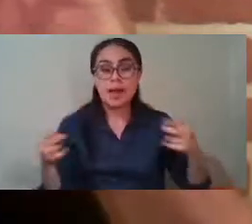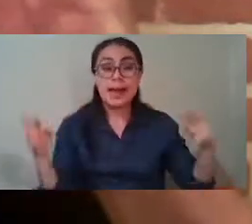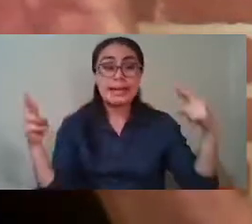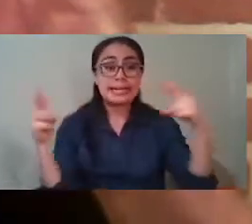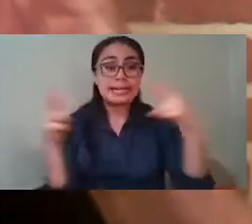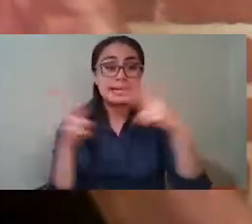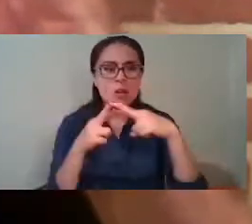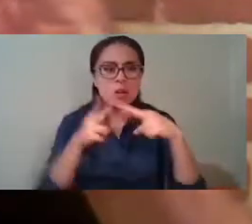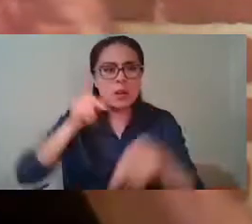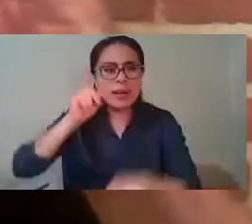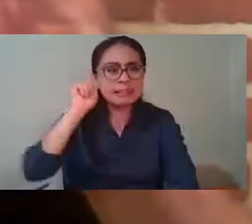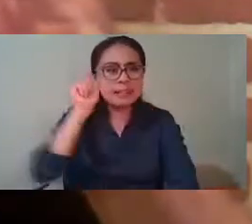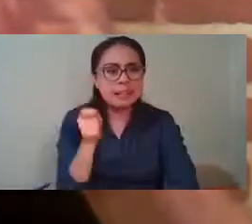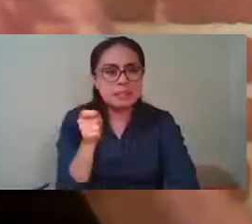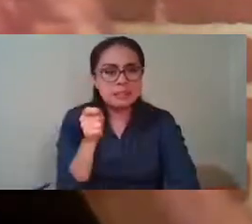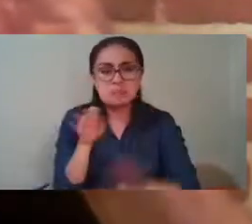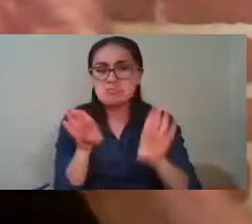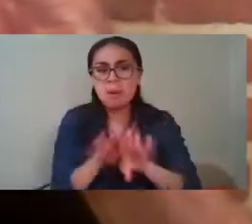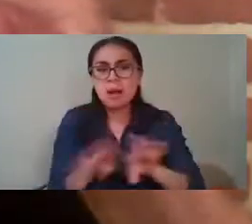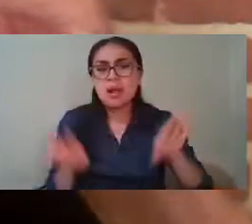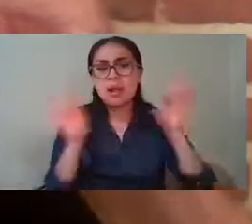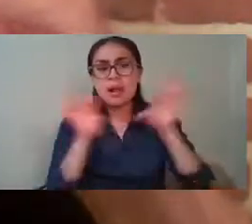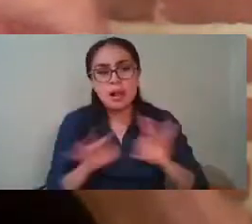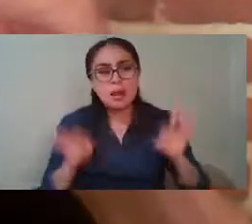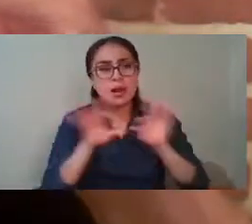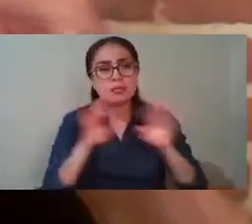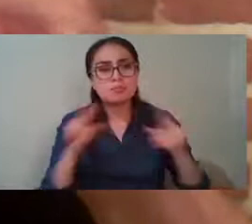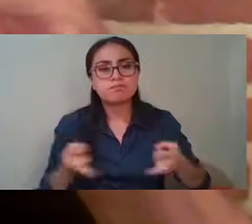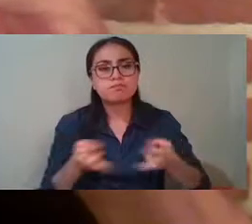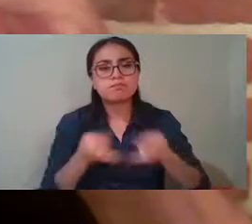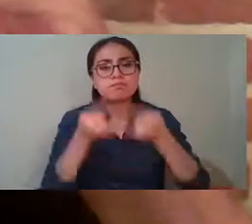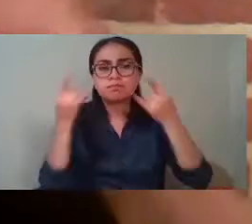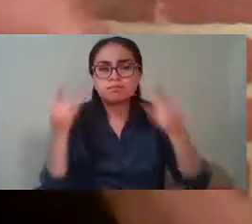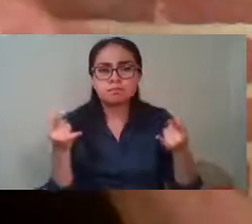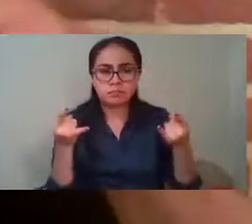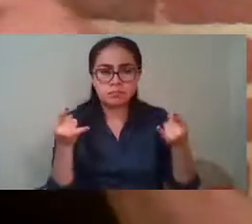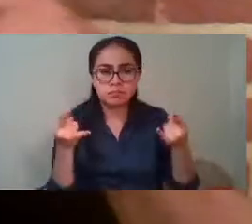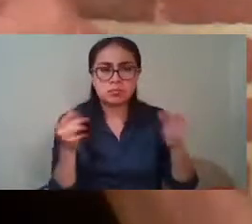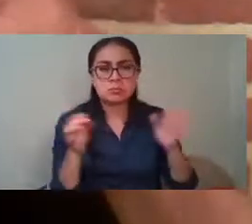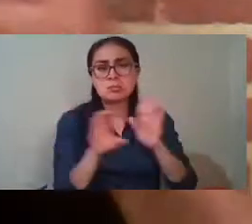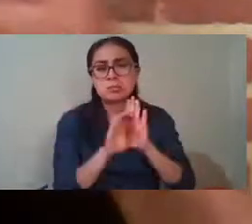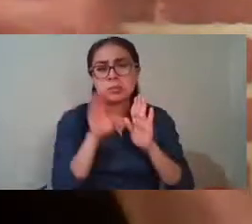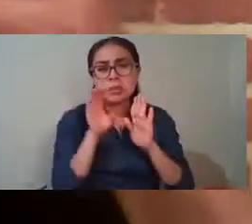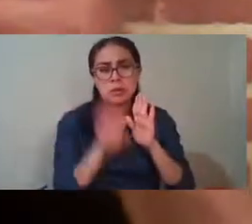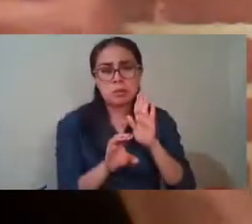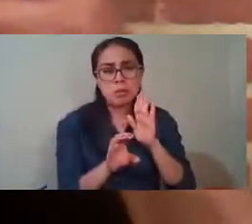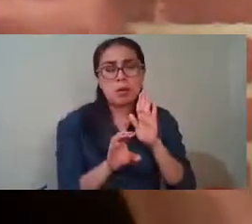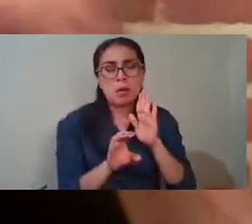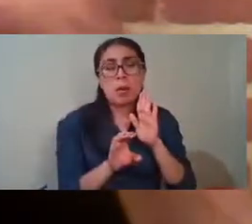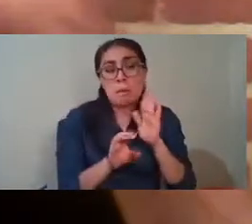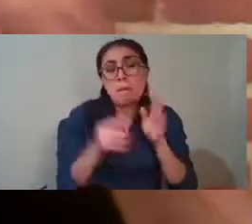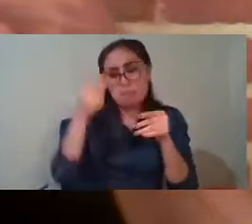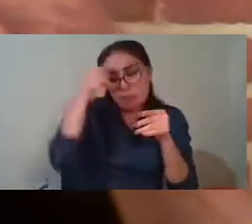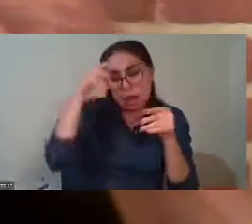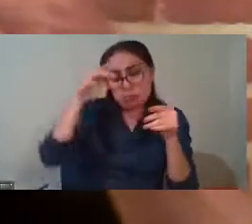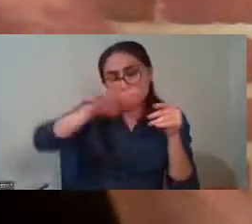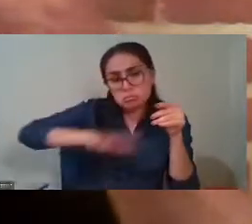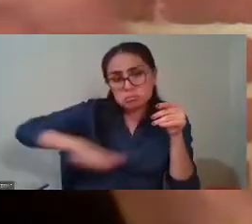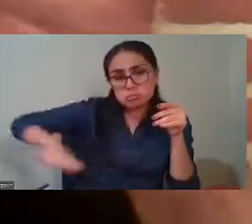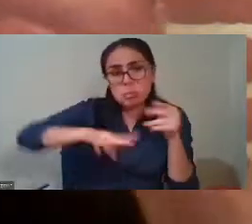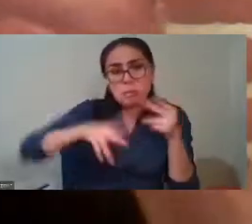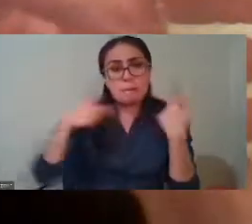un relato, puedo decirlo incluso aún para el creyente, es un